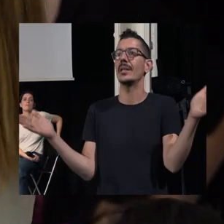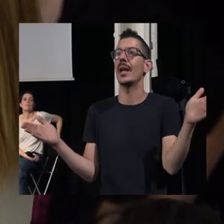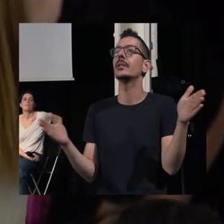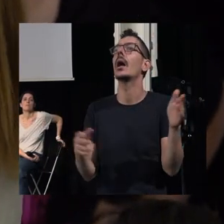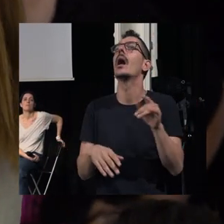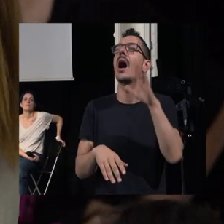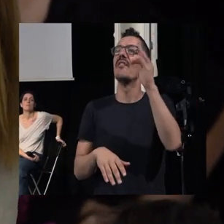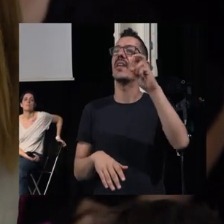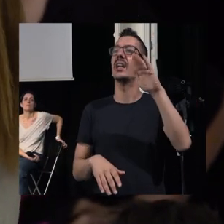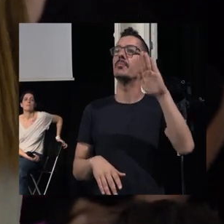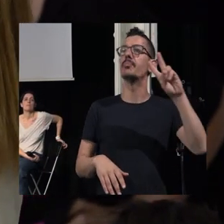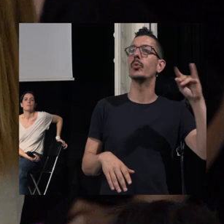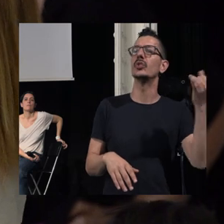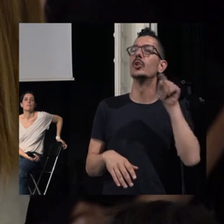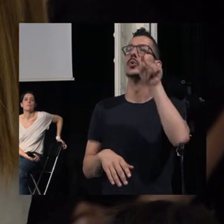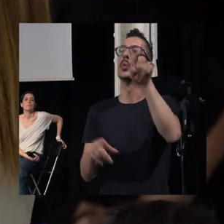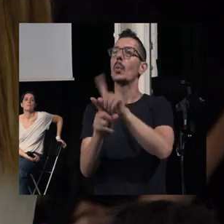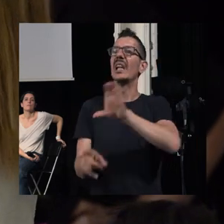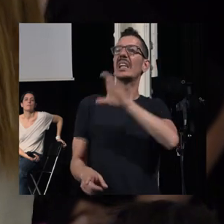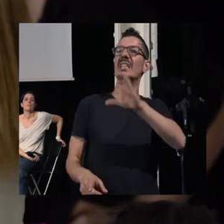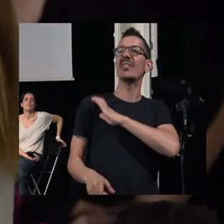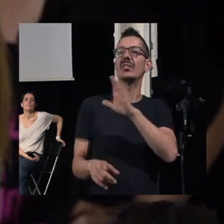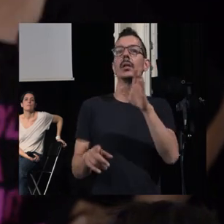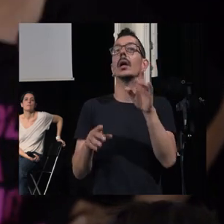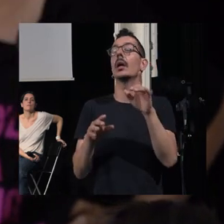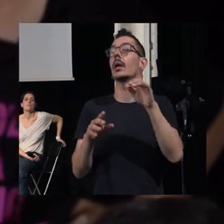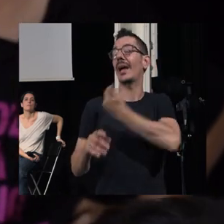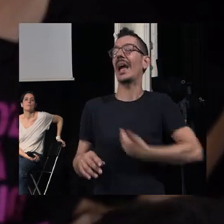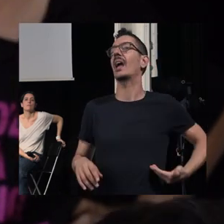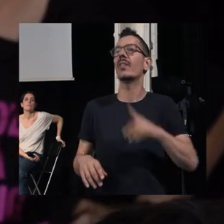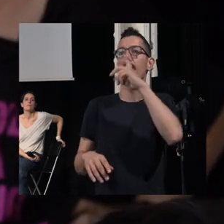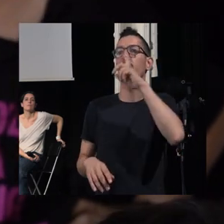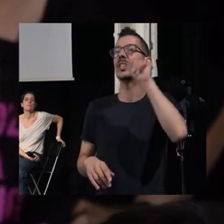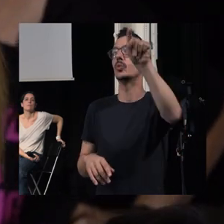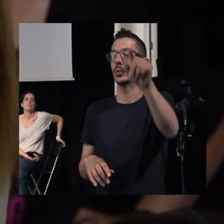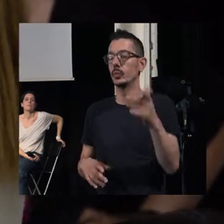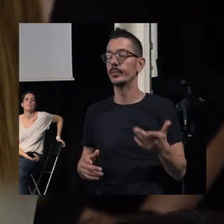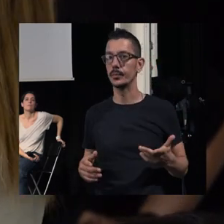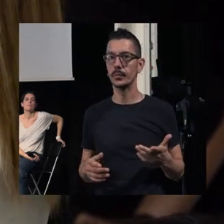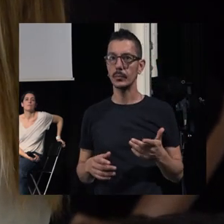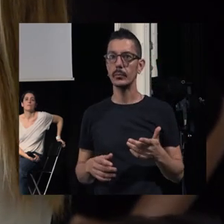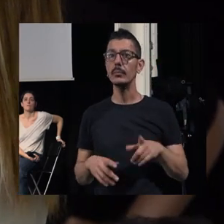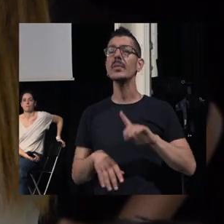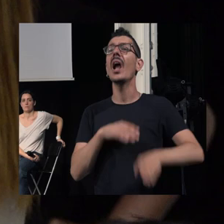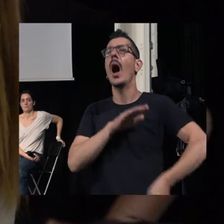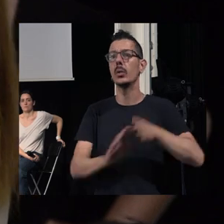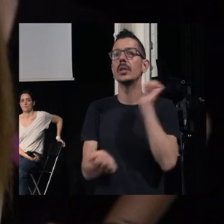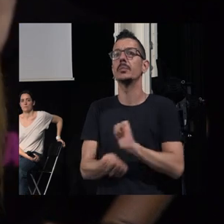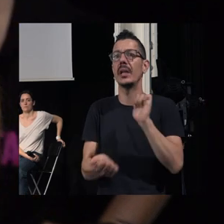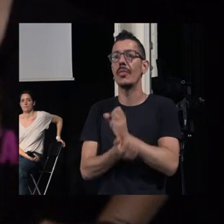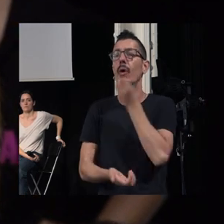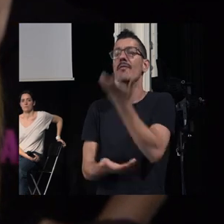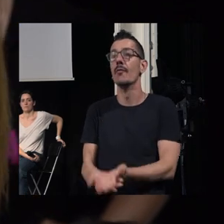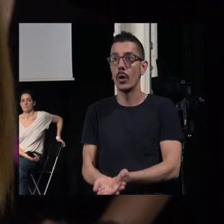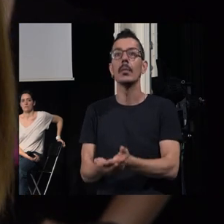llamamos proxeneta de las putas. Esperamos todavía ese maravilloso informe en el cual decía que se multaba a las mujeres